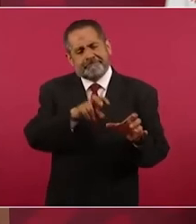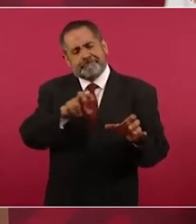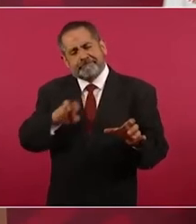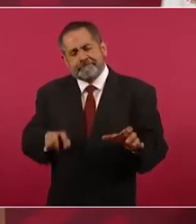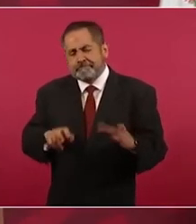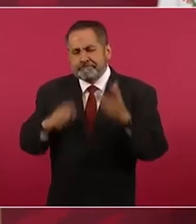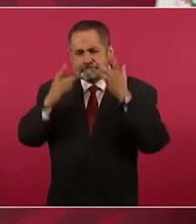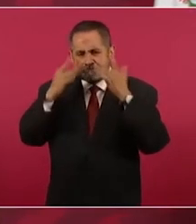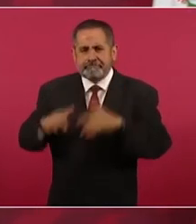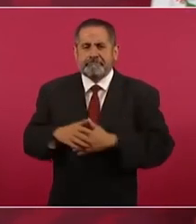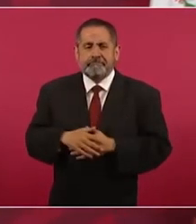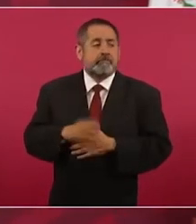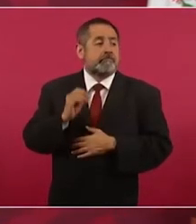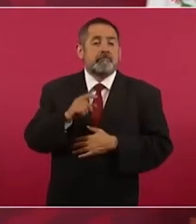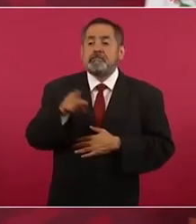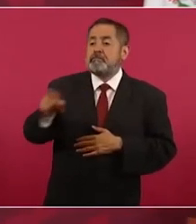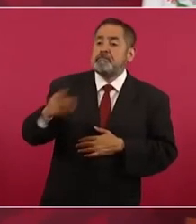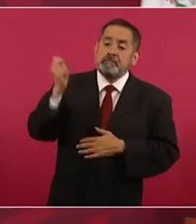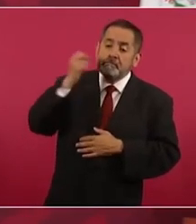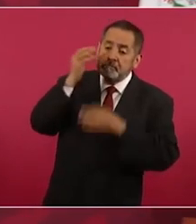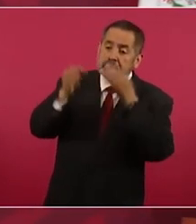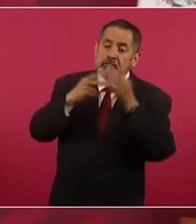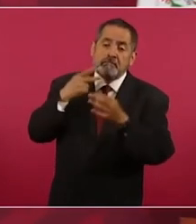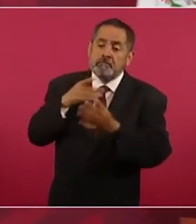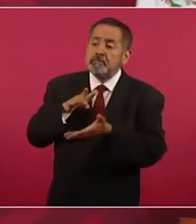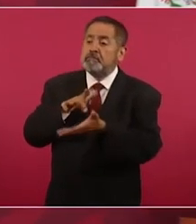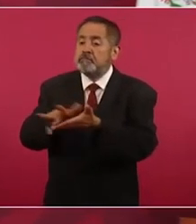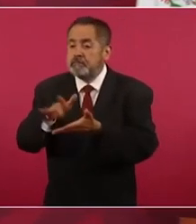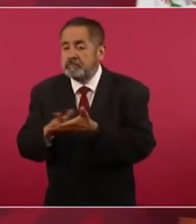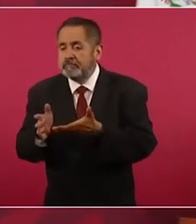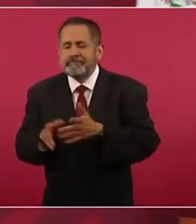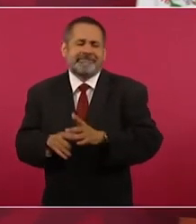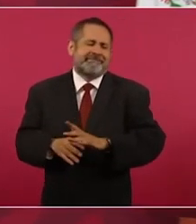la apertura de una campaña,